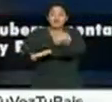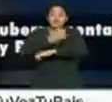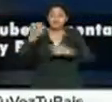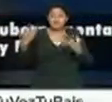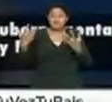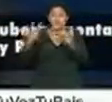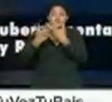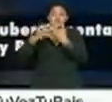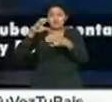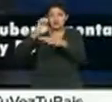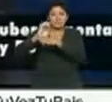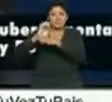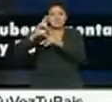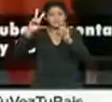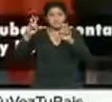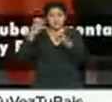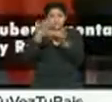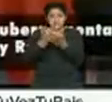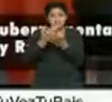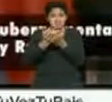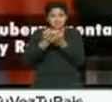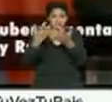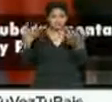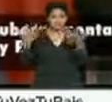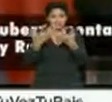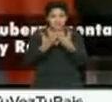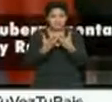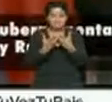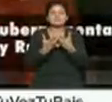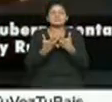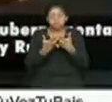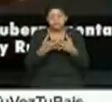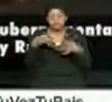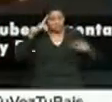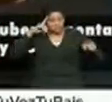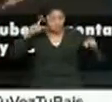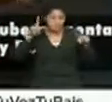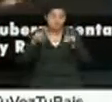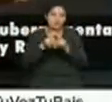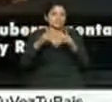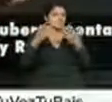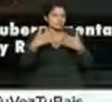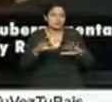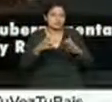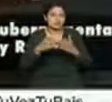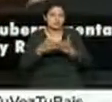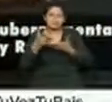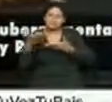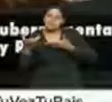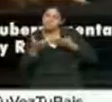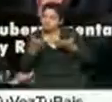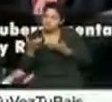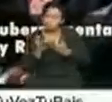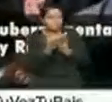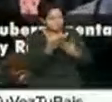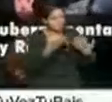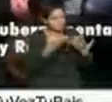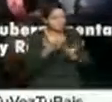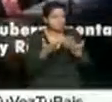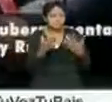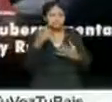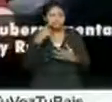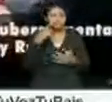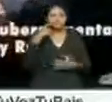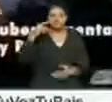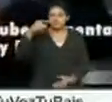Comercial entre Ecuador y Rusia, ambos países llegaron a importantes acuerdos, por lo que el canciller Guillaume Long calificó a